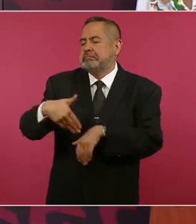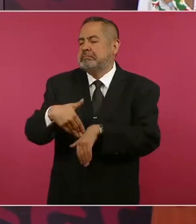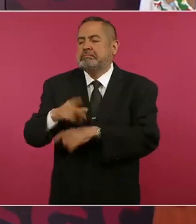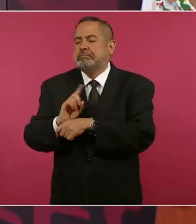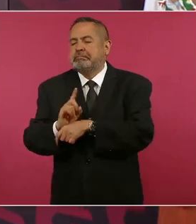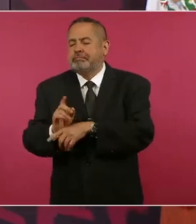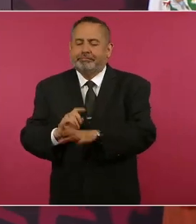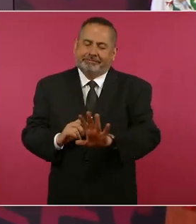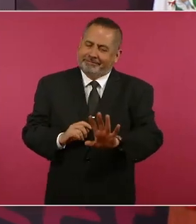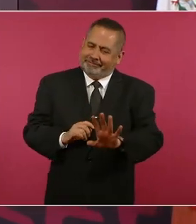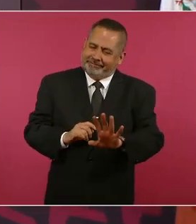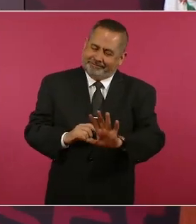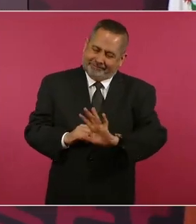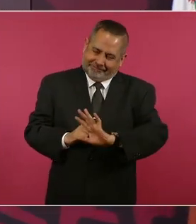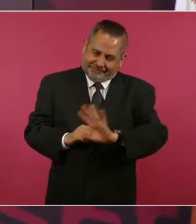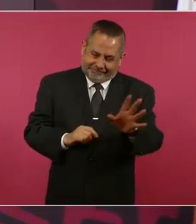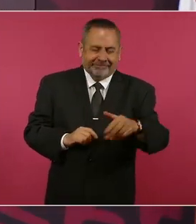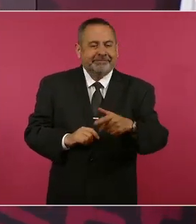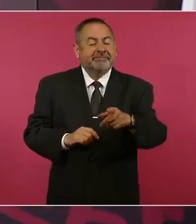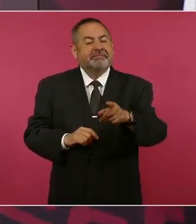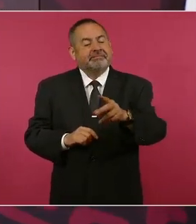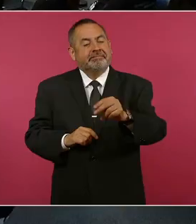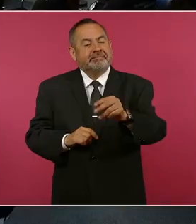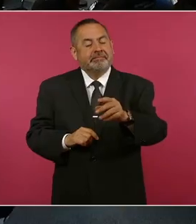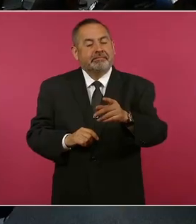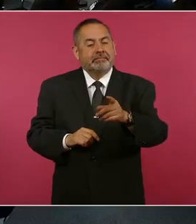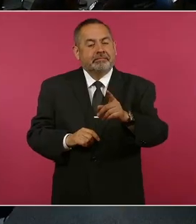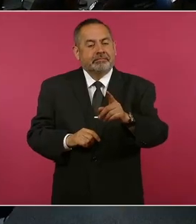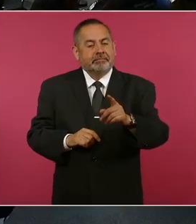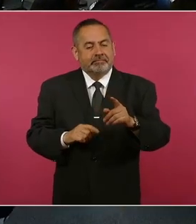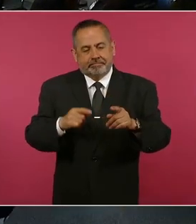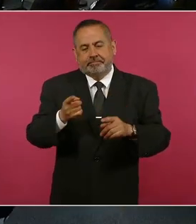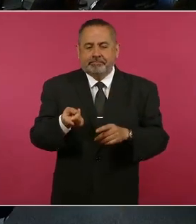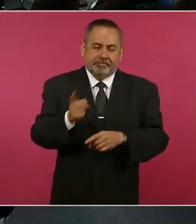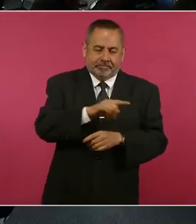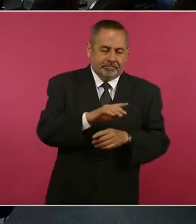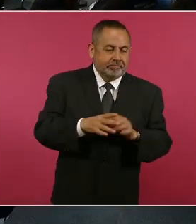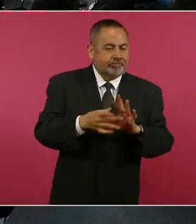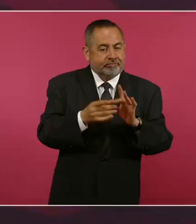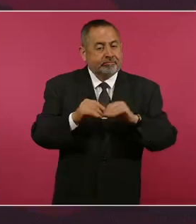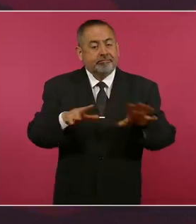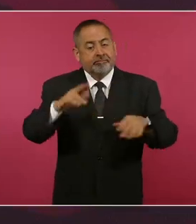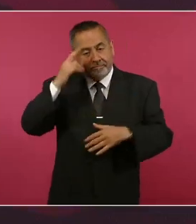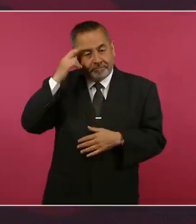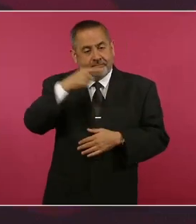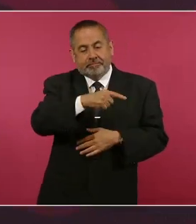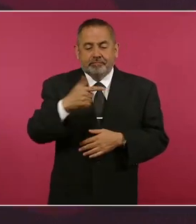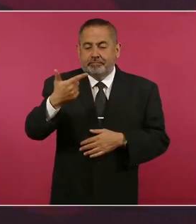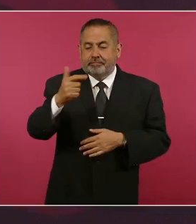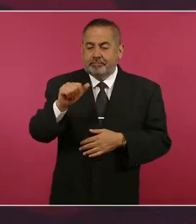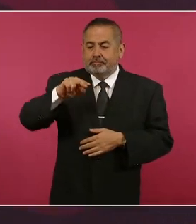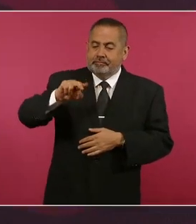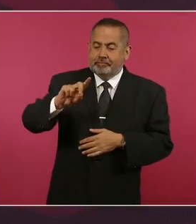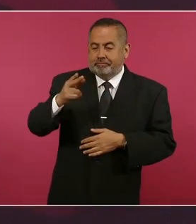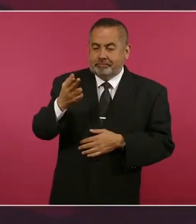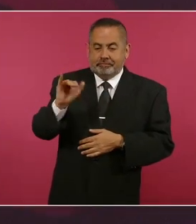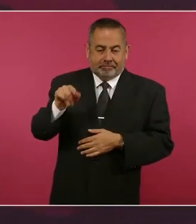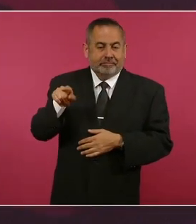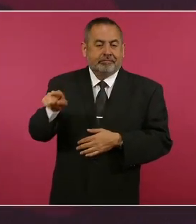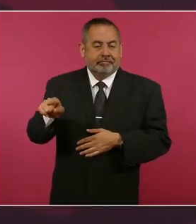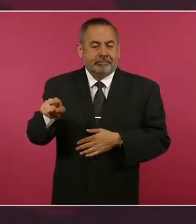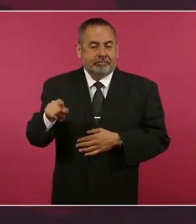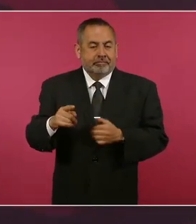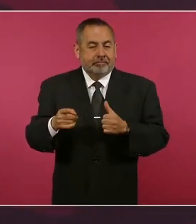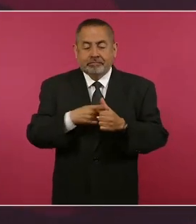No, pero en contrapartida, acuérdense lo que decía Gandhi, ¿sí? Primero